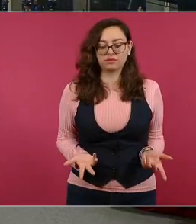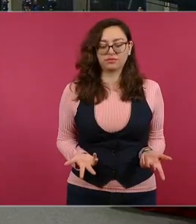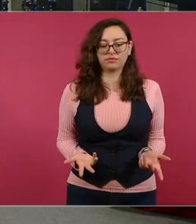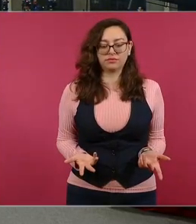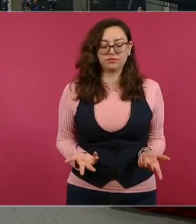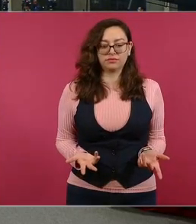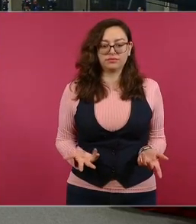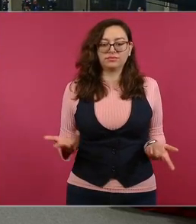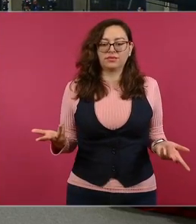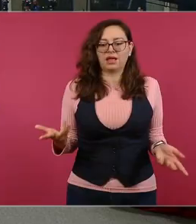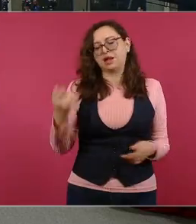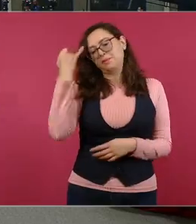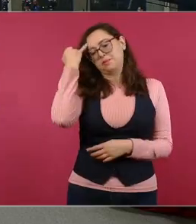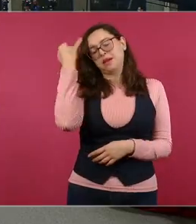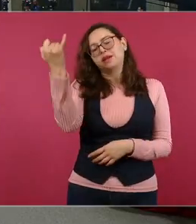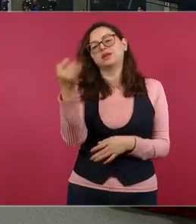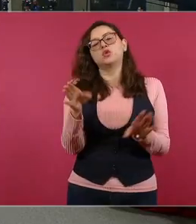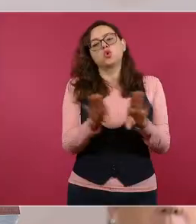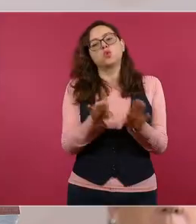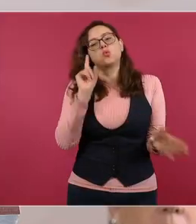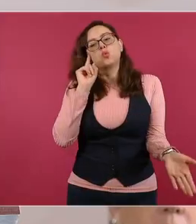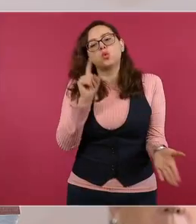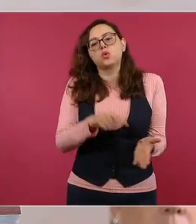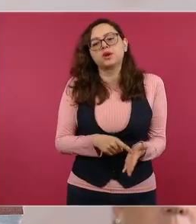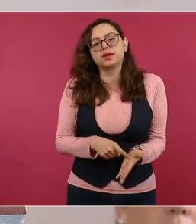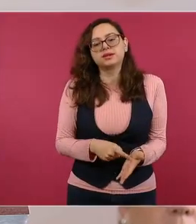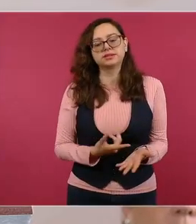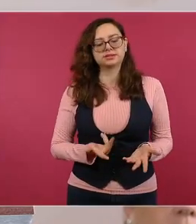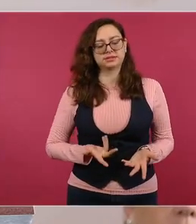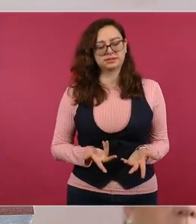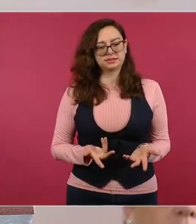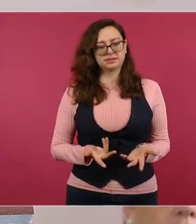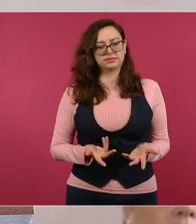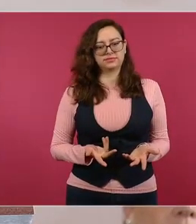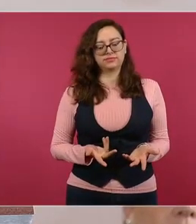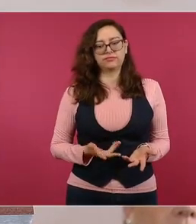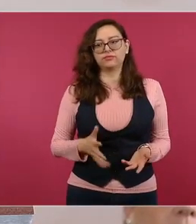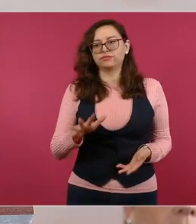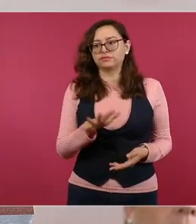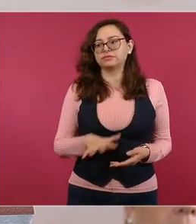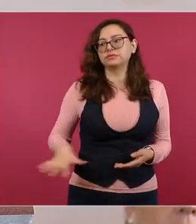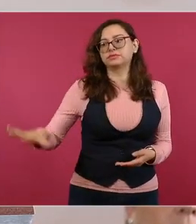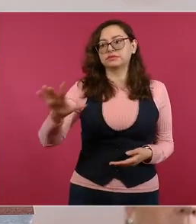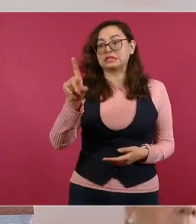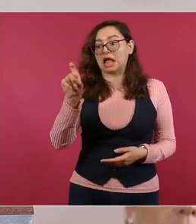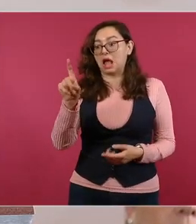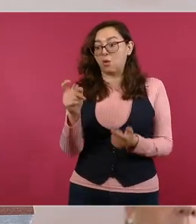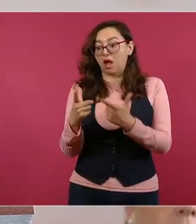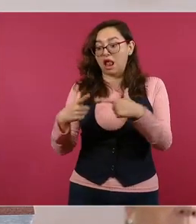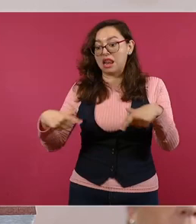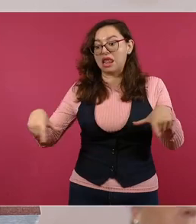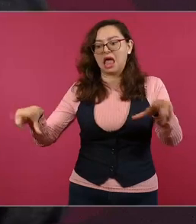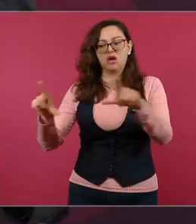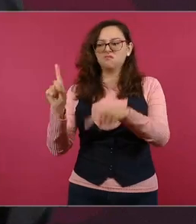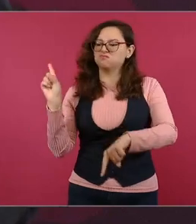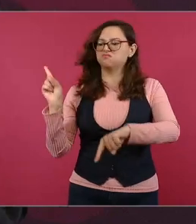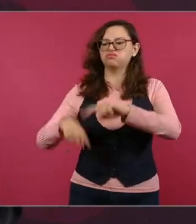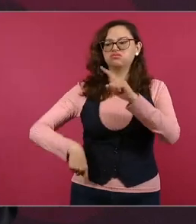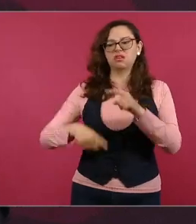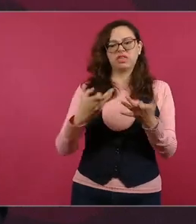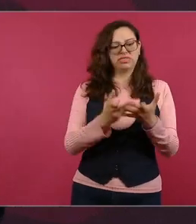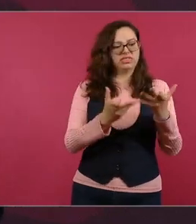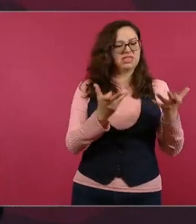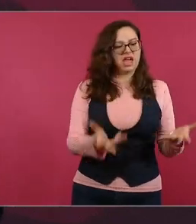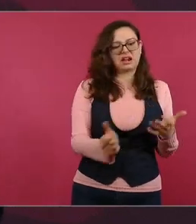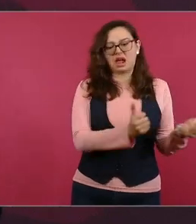este llenar un eh lago Pero además de todas